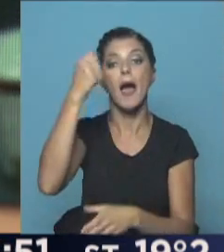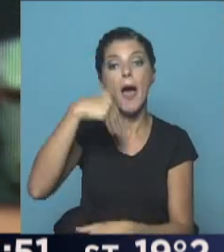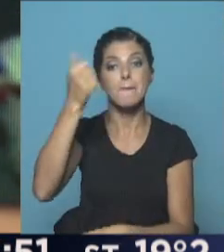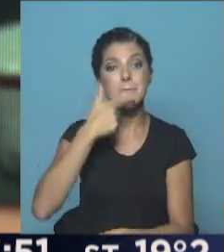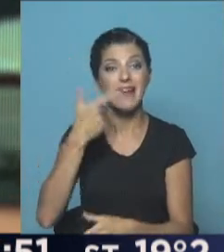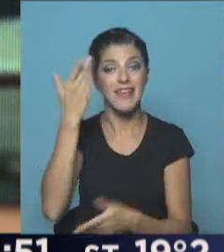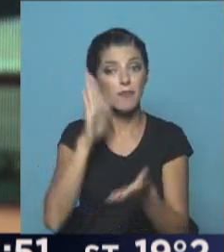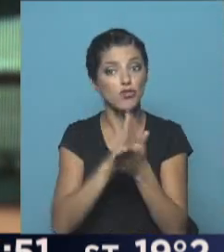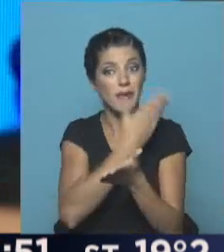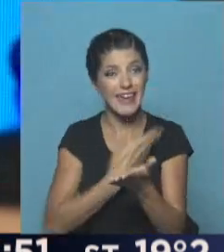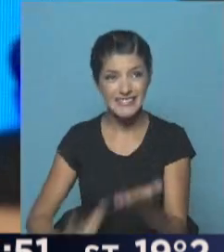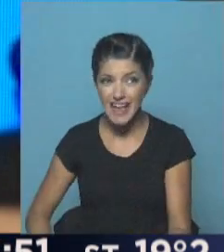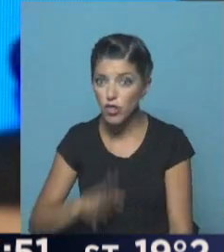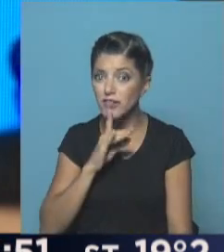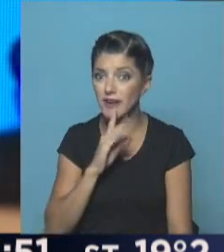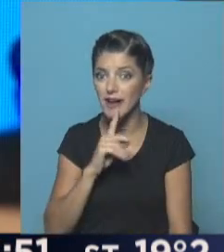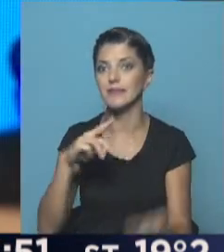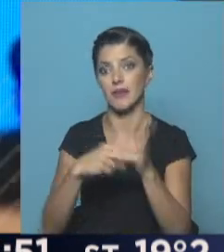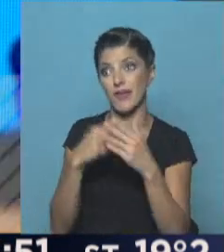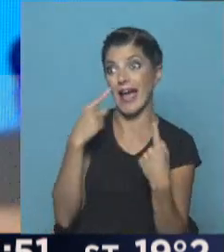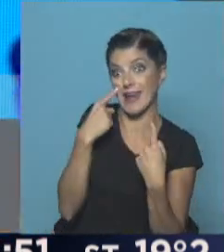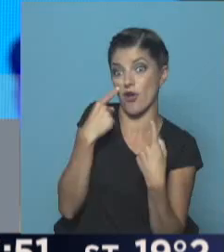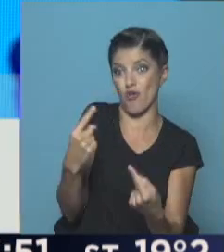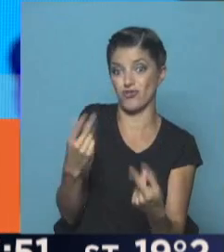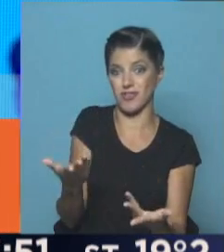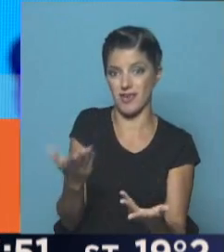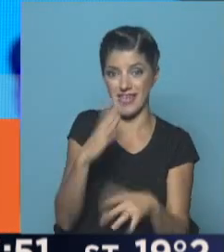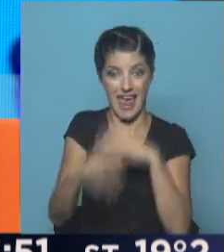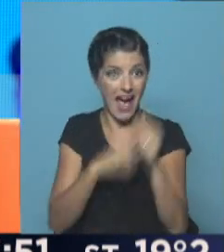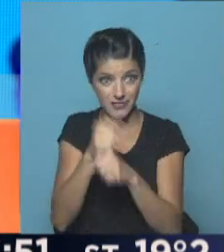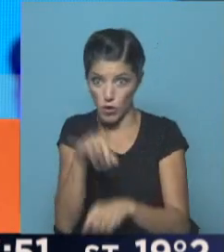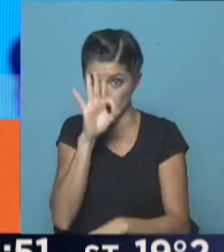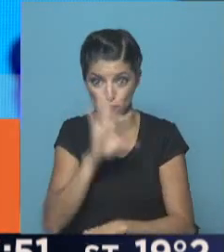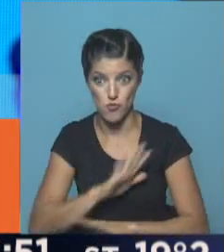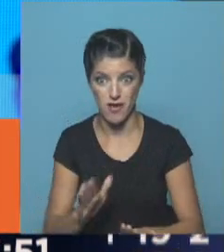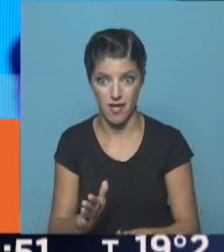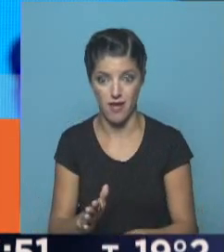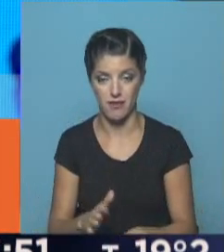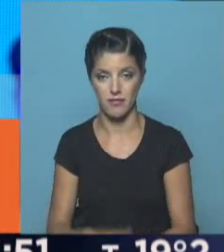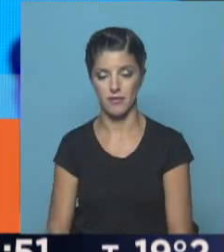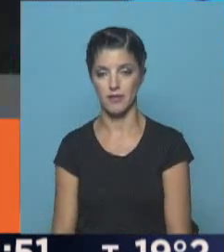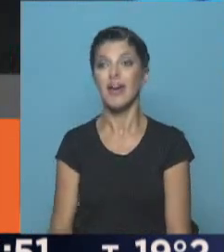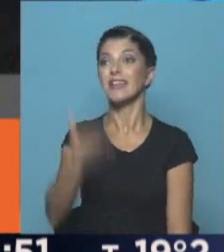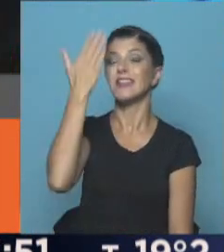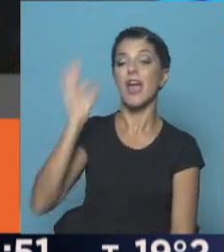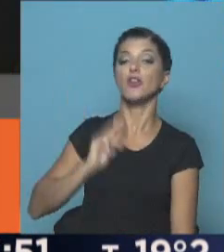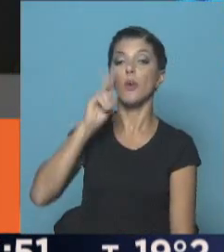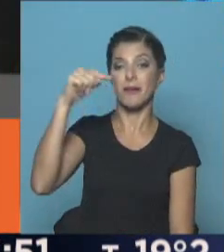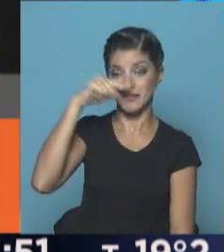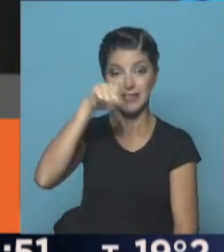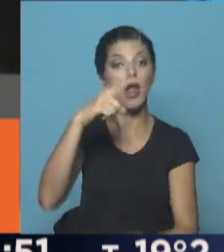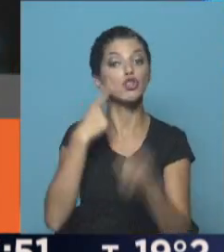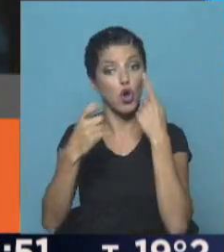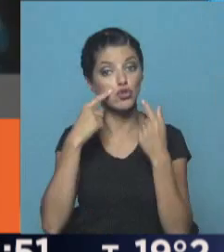Israel significa implícitamente un reconocimiento, claro, que es el que hasta ahora no le ha dado desde 2007 que gobierna la Franja de